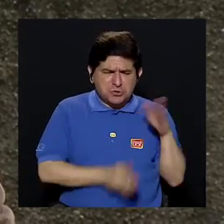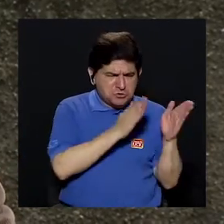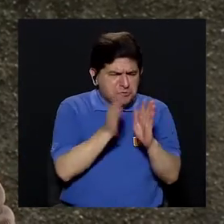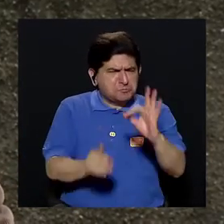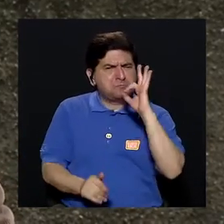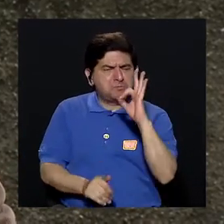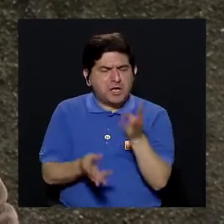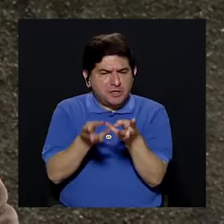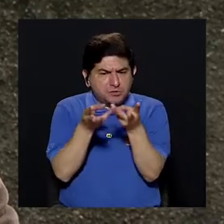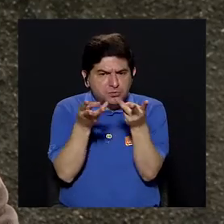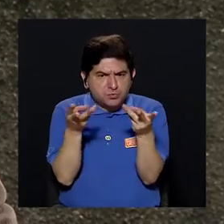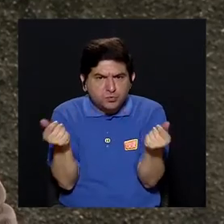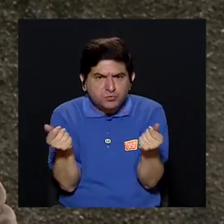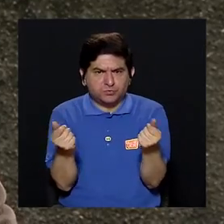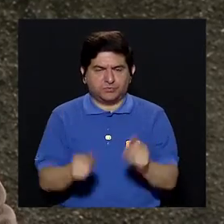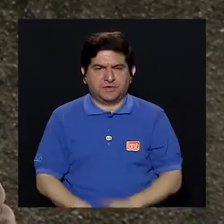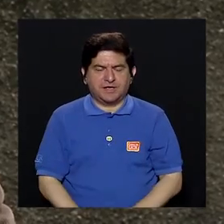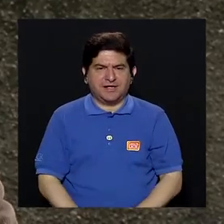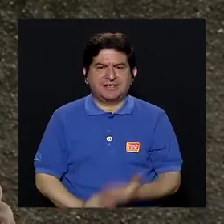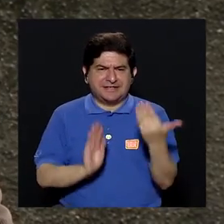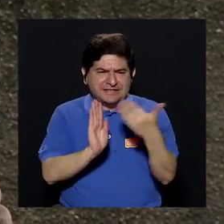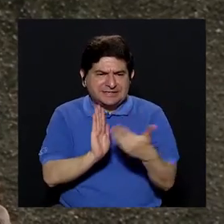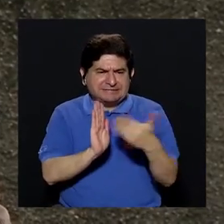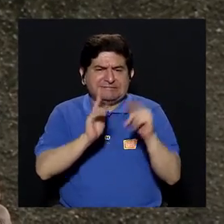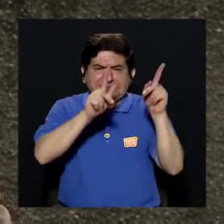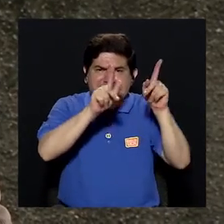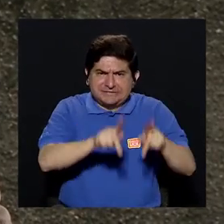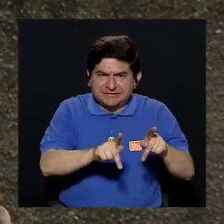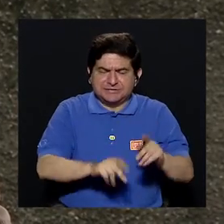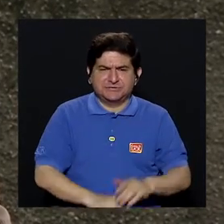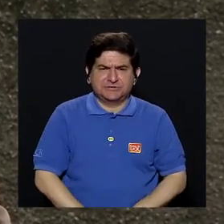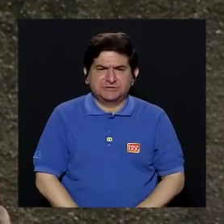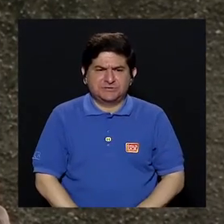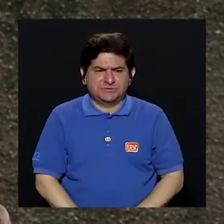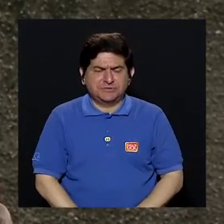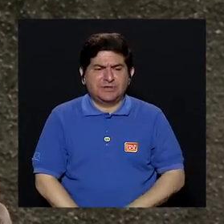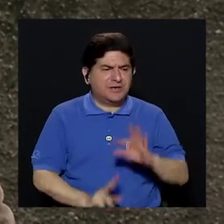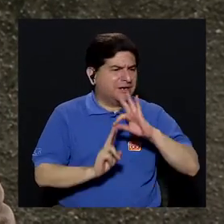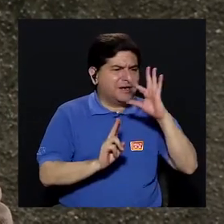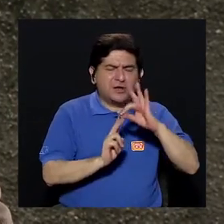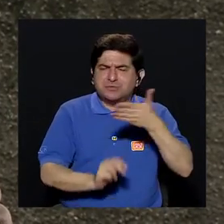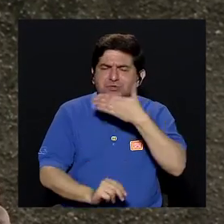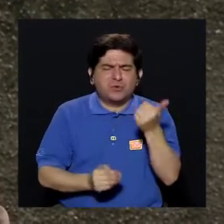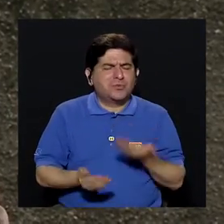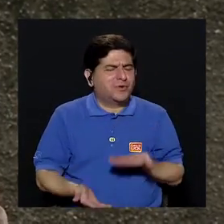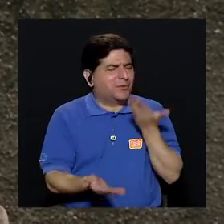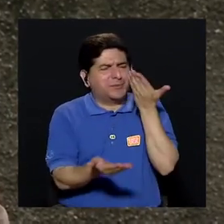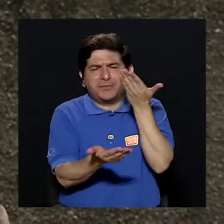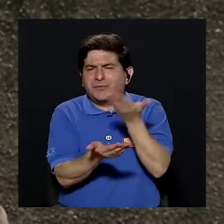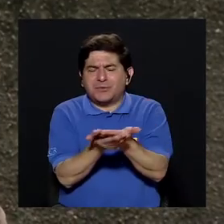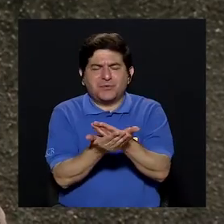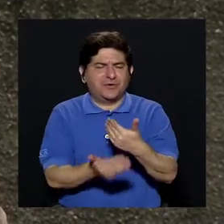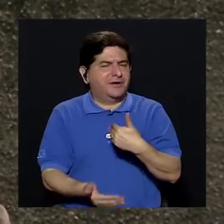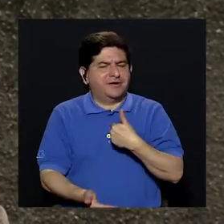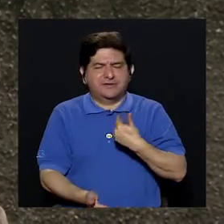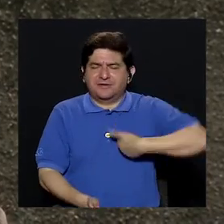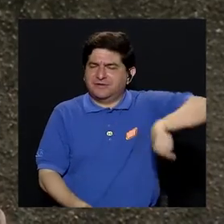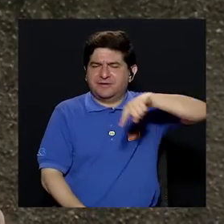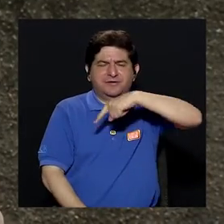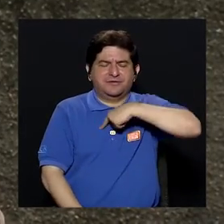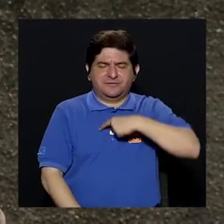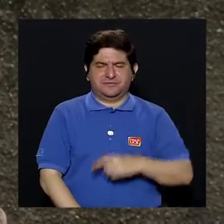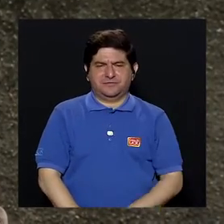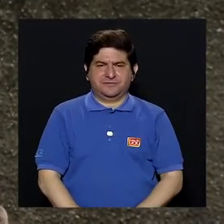mejor posible para poder resolver las lesiones de los pacientes, ofrecerles la mejor alternativa que haya